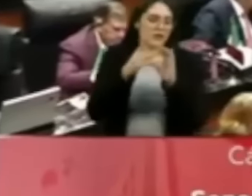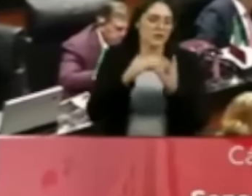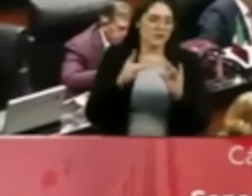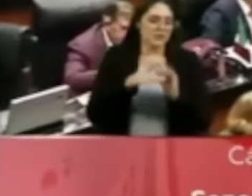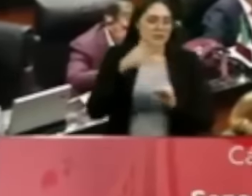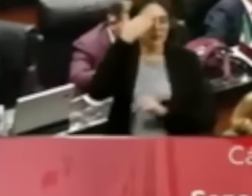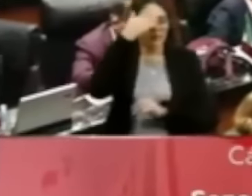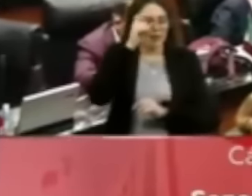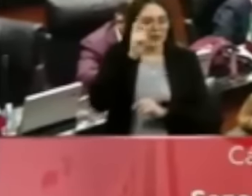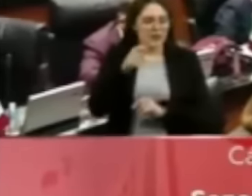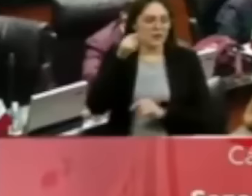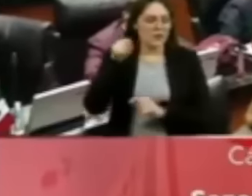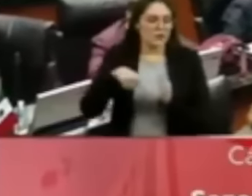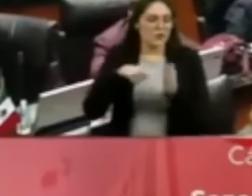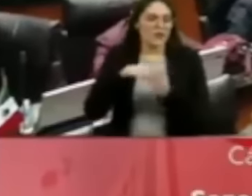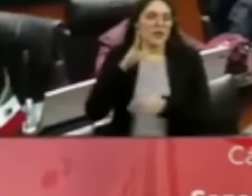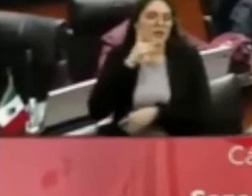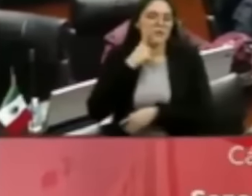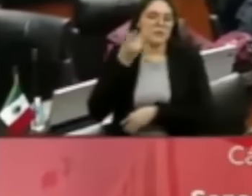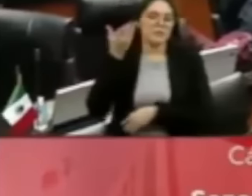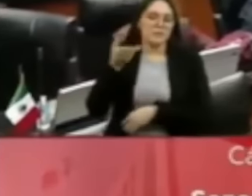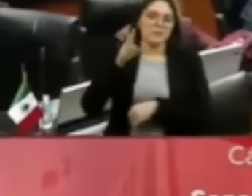de Diputados ha solicitado permiso para